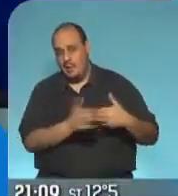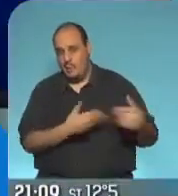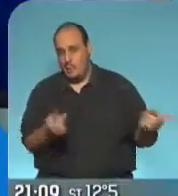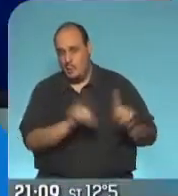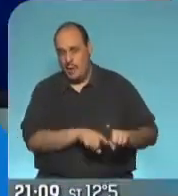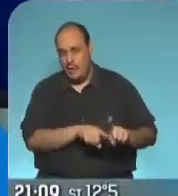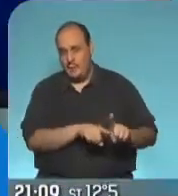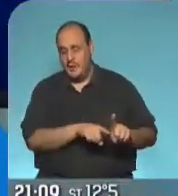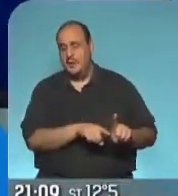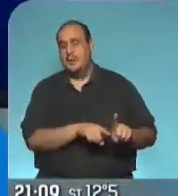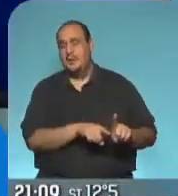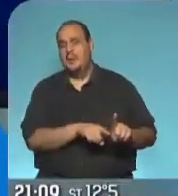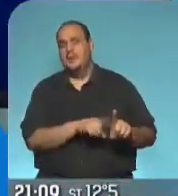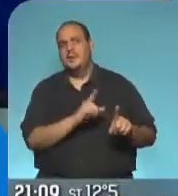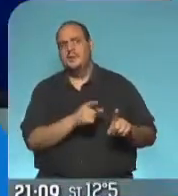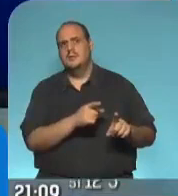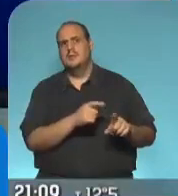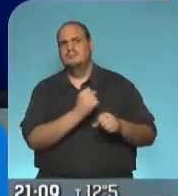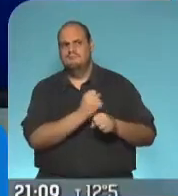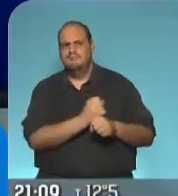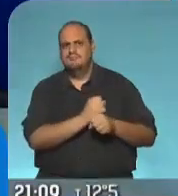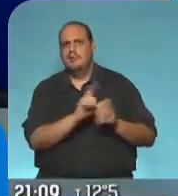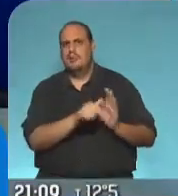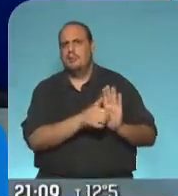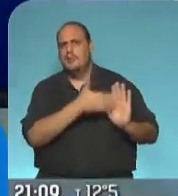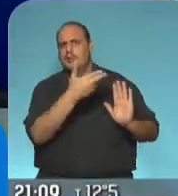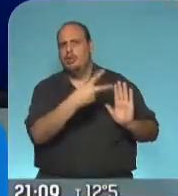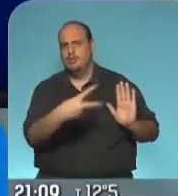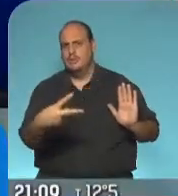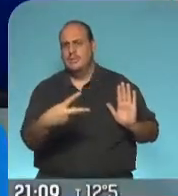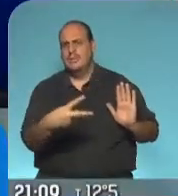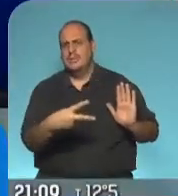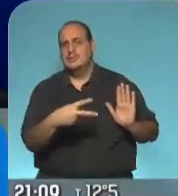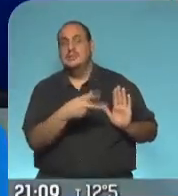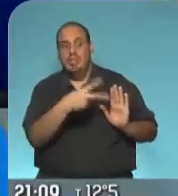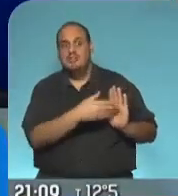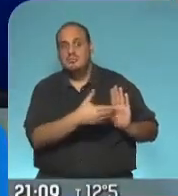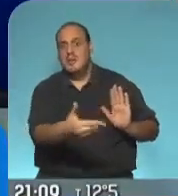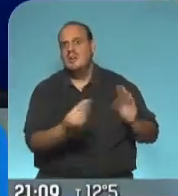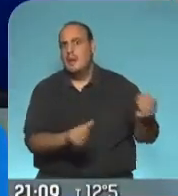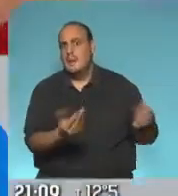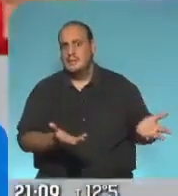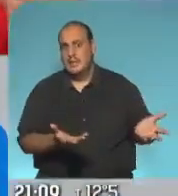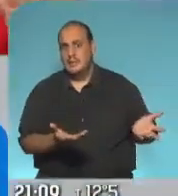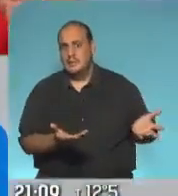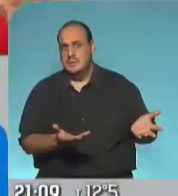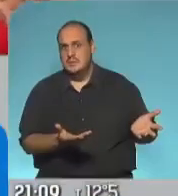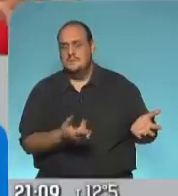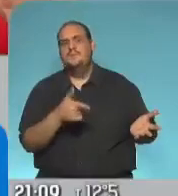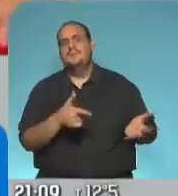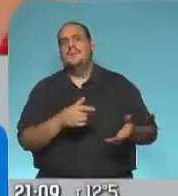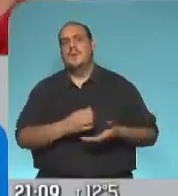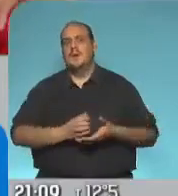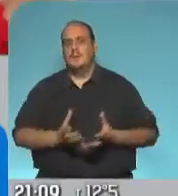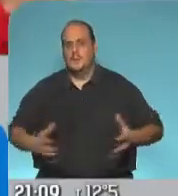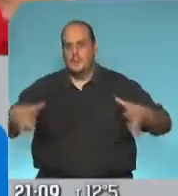y el trabajo dura 2 semanas. Sí. ¿Y en el mientras tanto? Bueno, mientras tanto se van a proveer